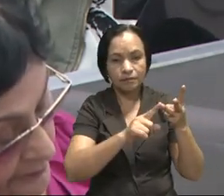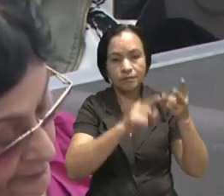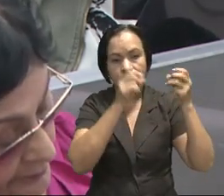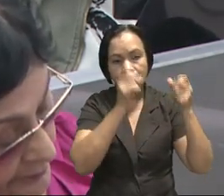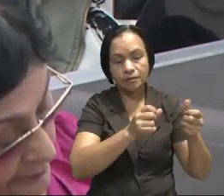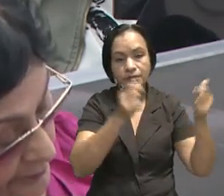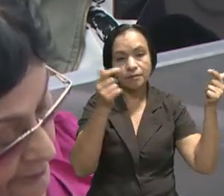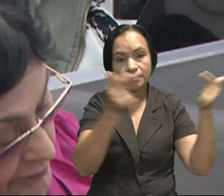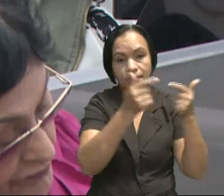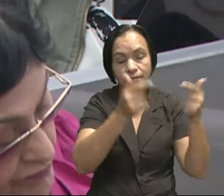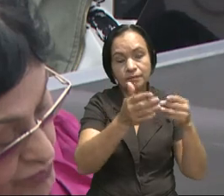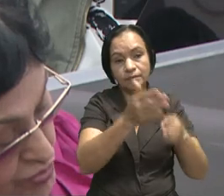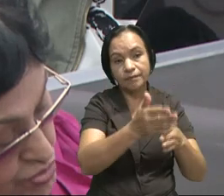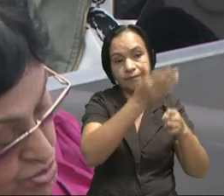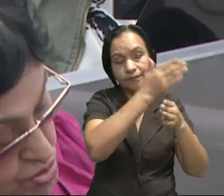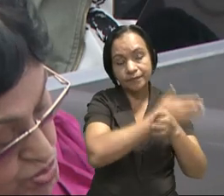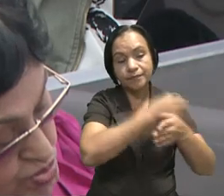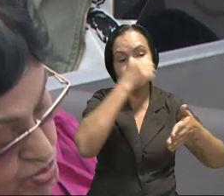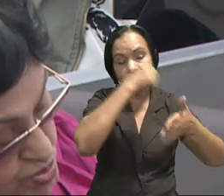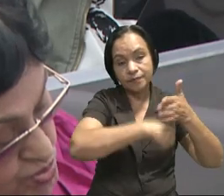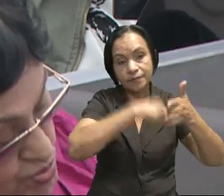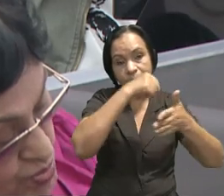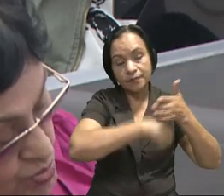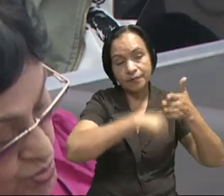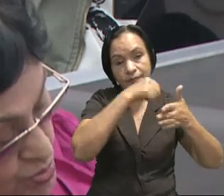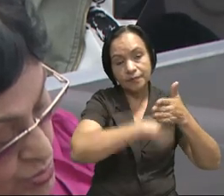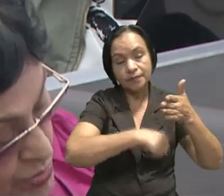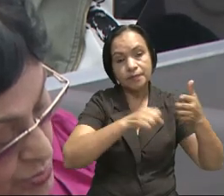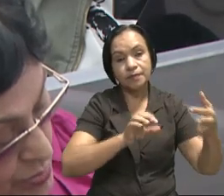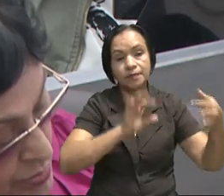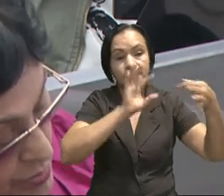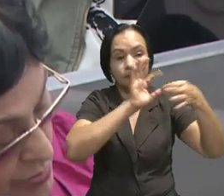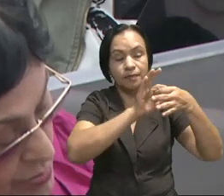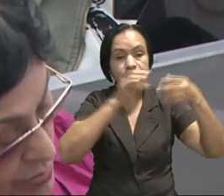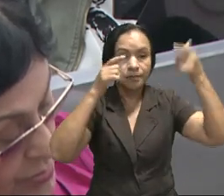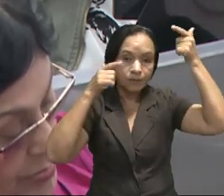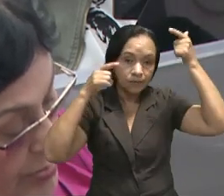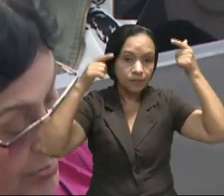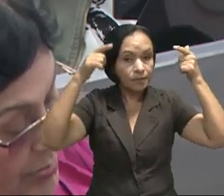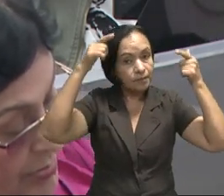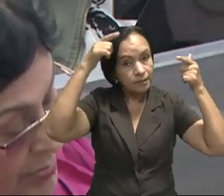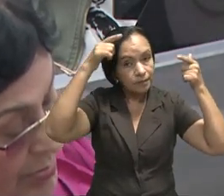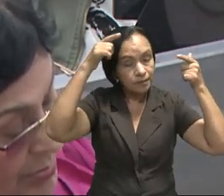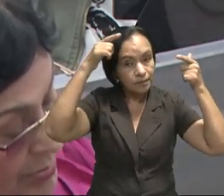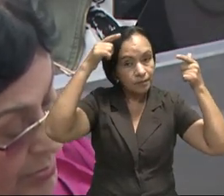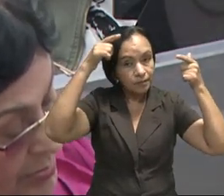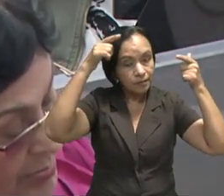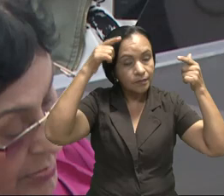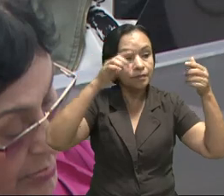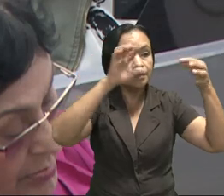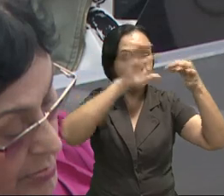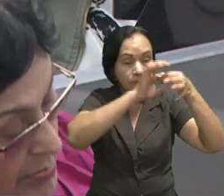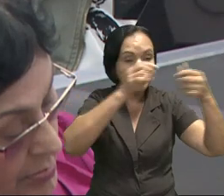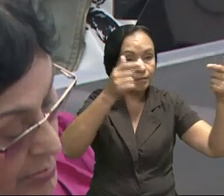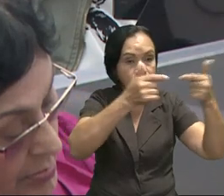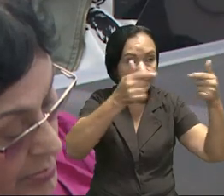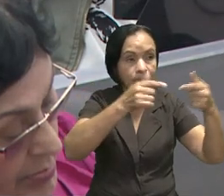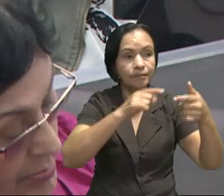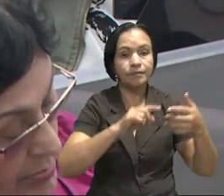compañeros combatientes que lucharon con el héroe nacional, general de hombres libres, Augusto César